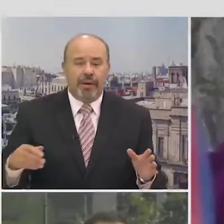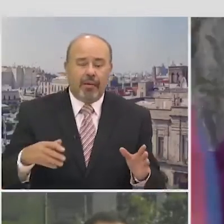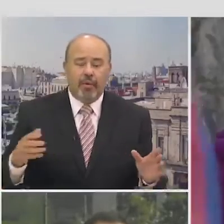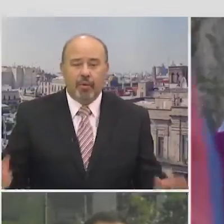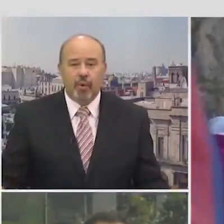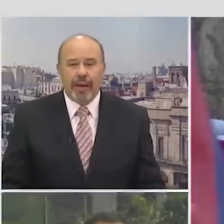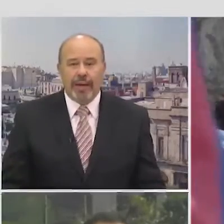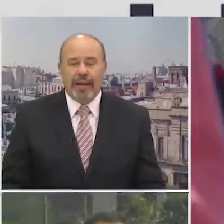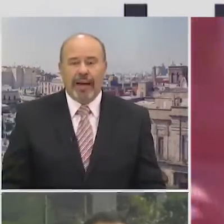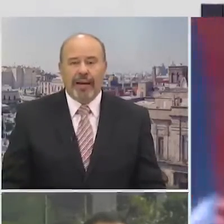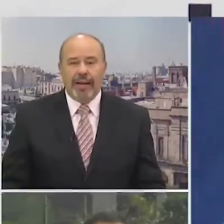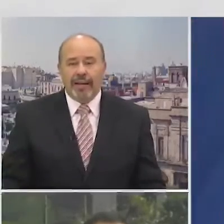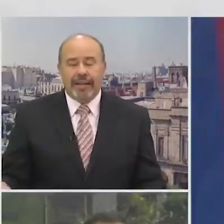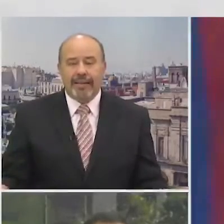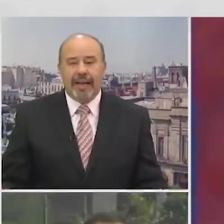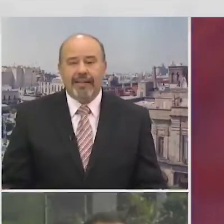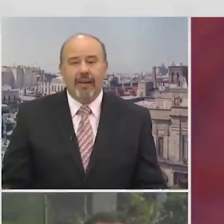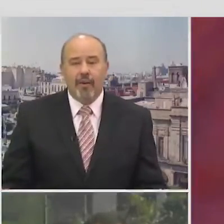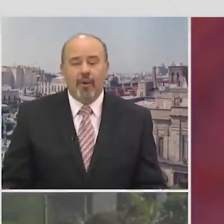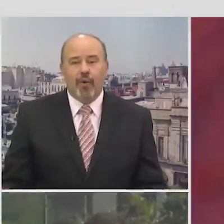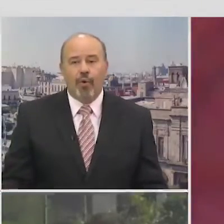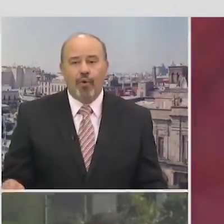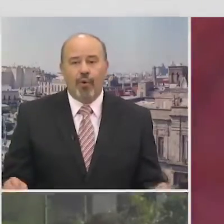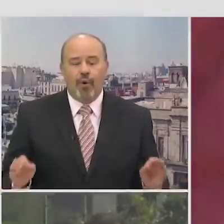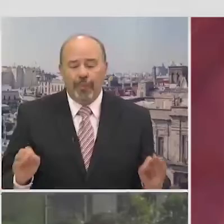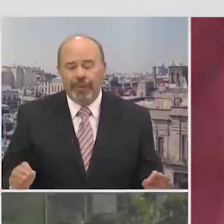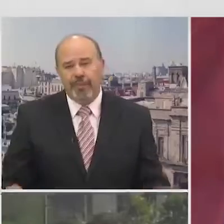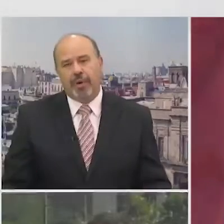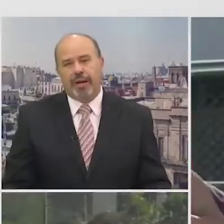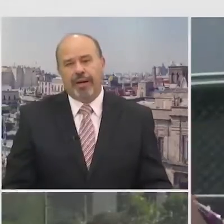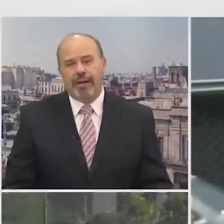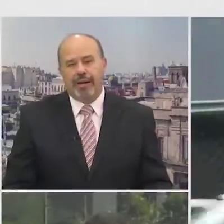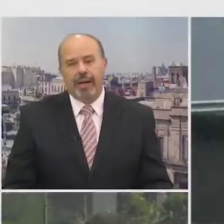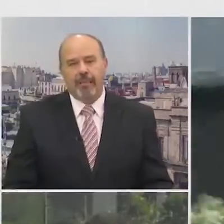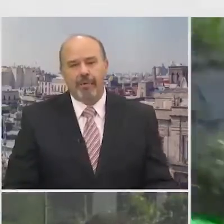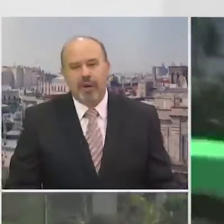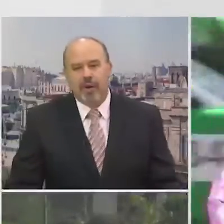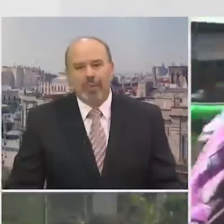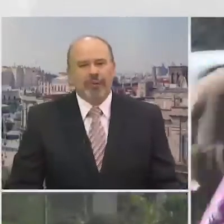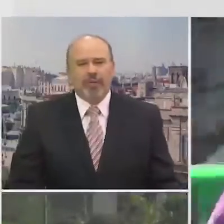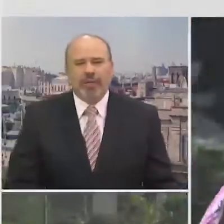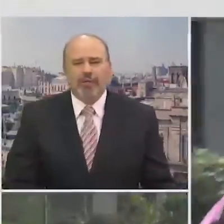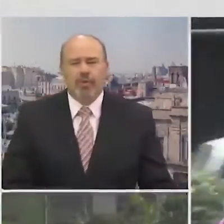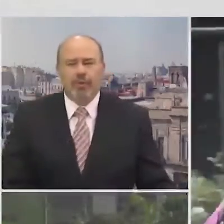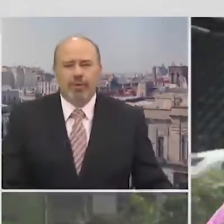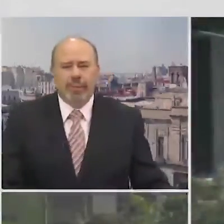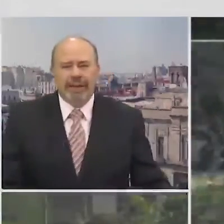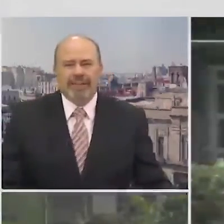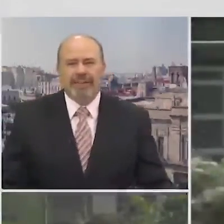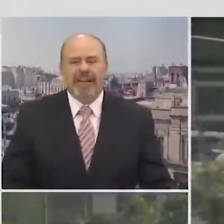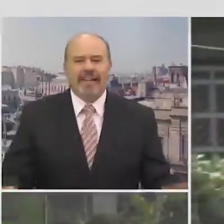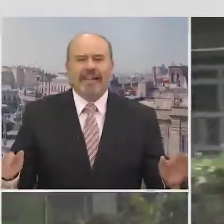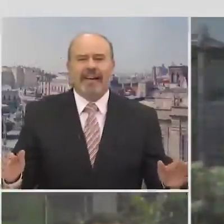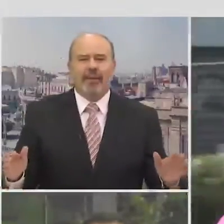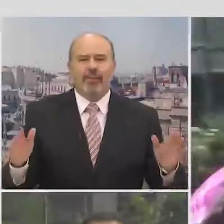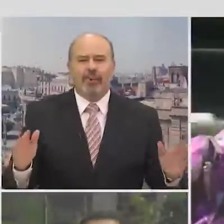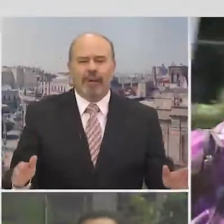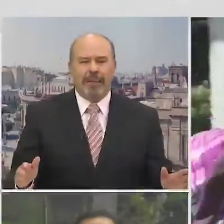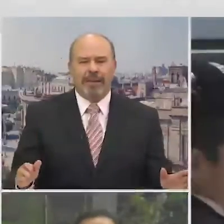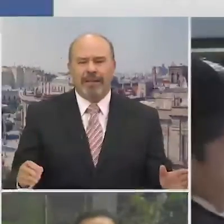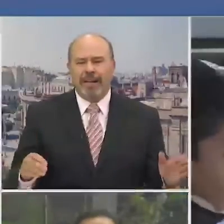de cultura en general quizás no con lo óptimo que requeriríamos como han sucedido en muchos países que han dedicado